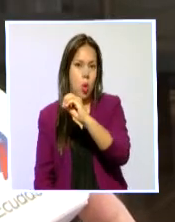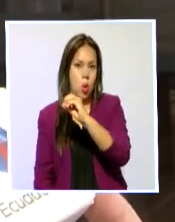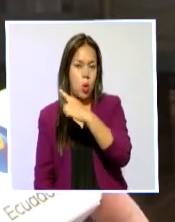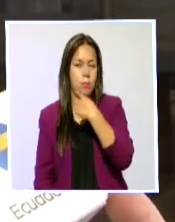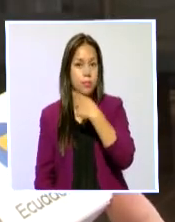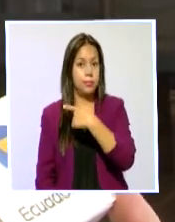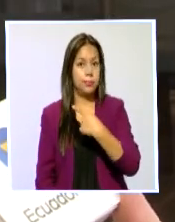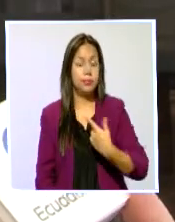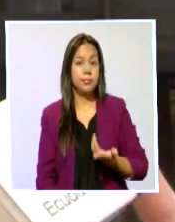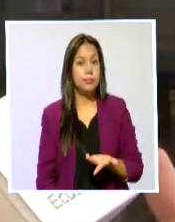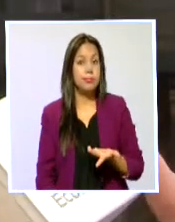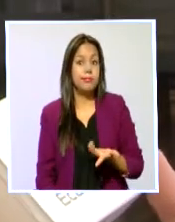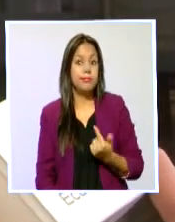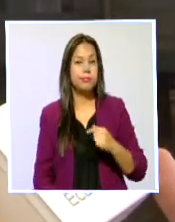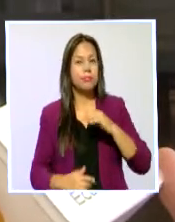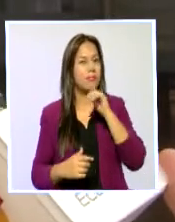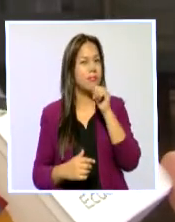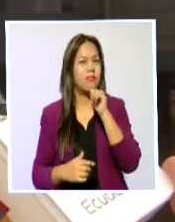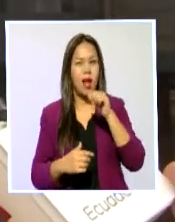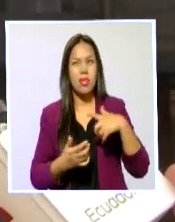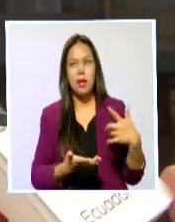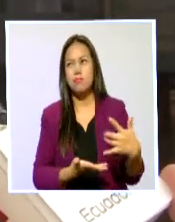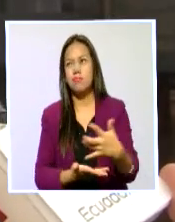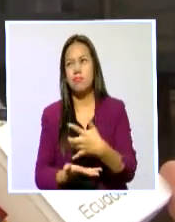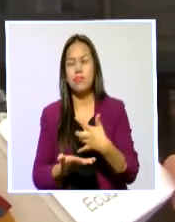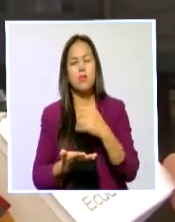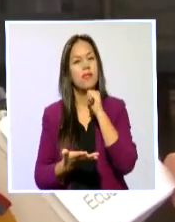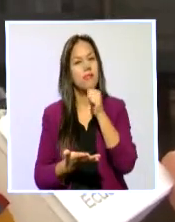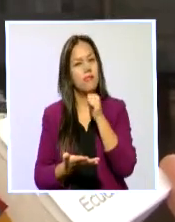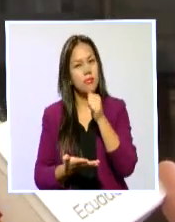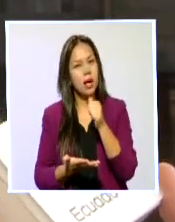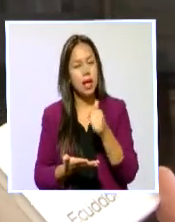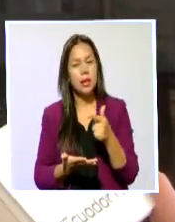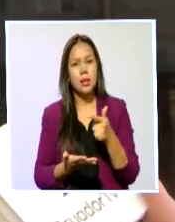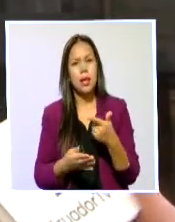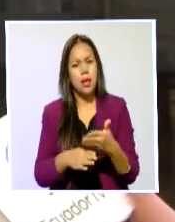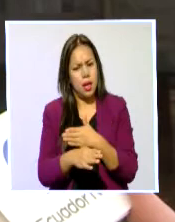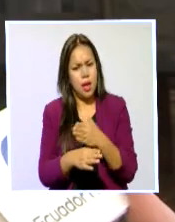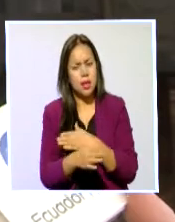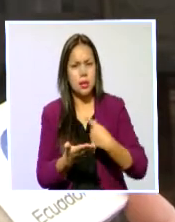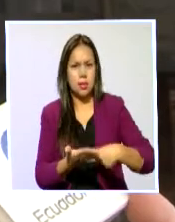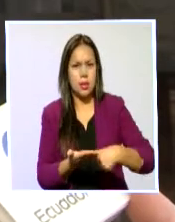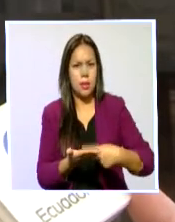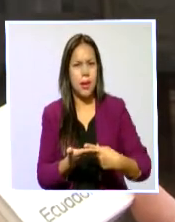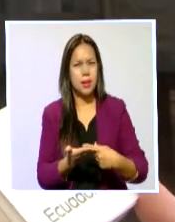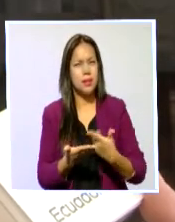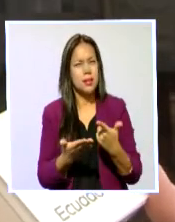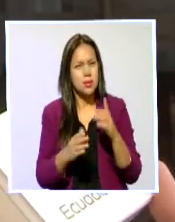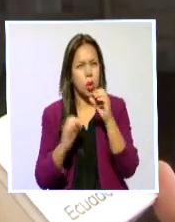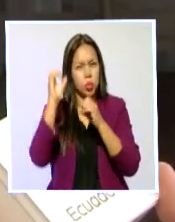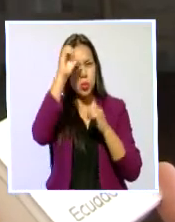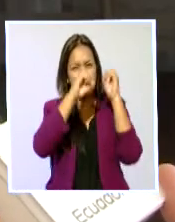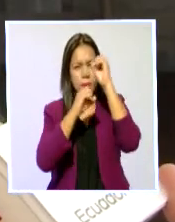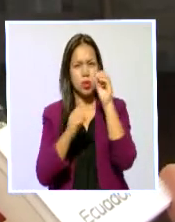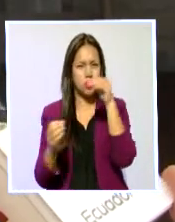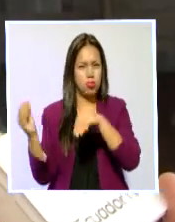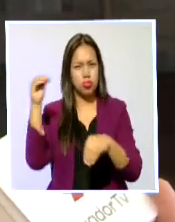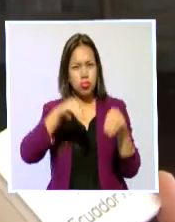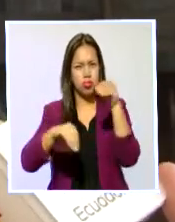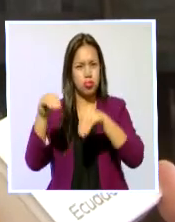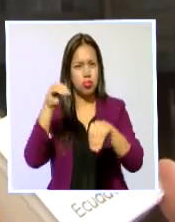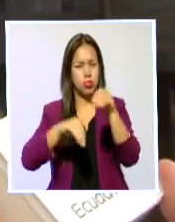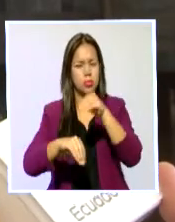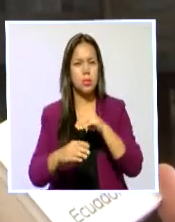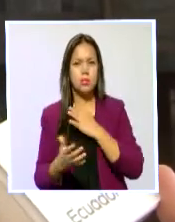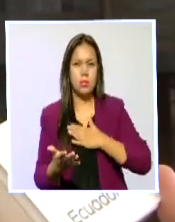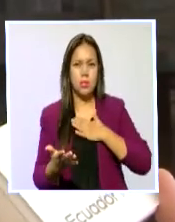sido recogido en el informe como efectivamente se había planteado ya en los debates. Ahí el tema de tratar entre iguales padre y